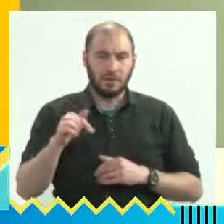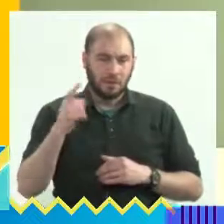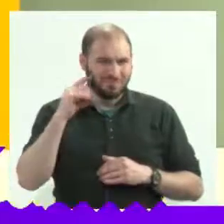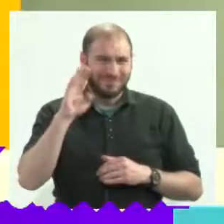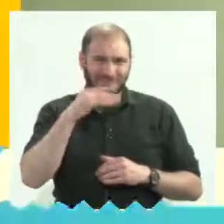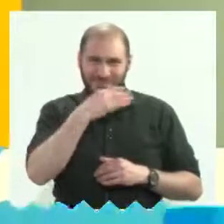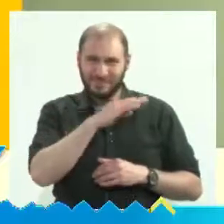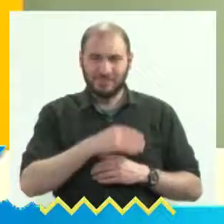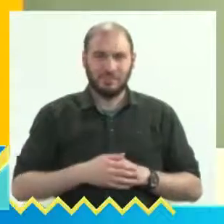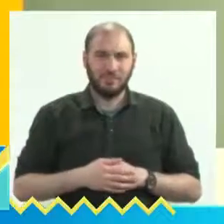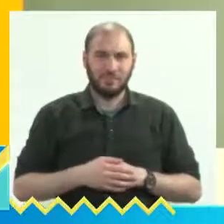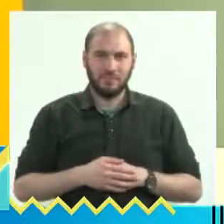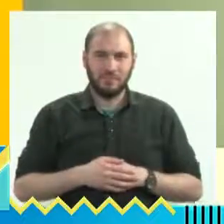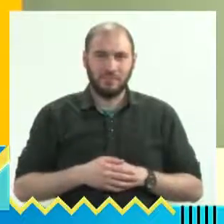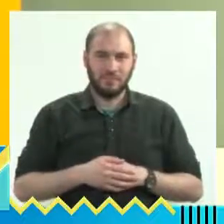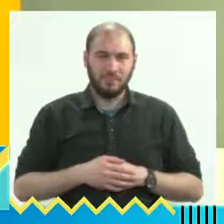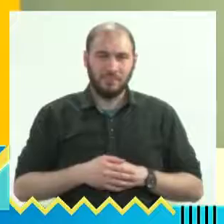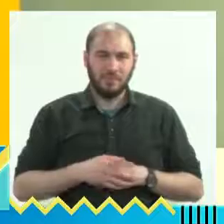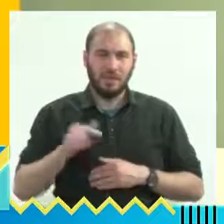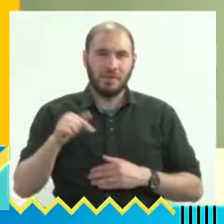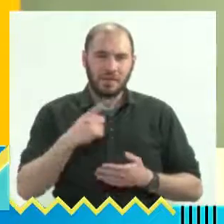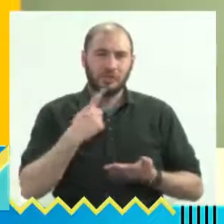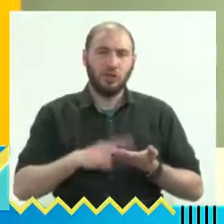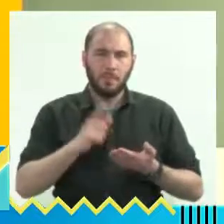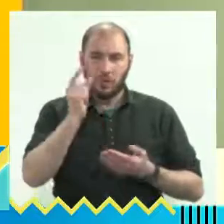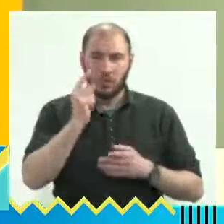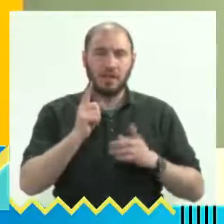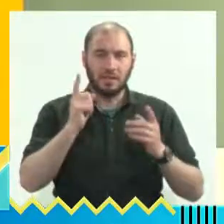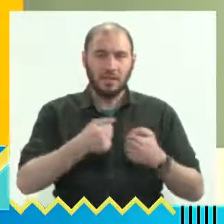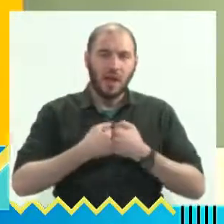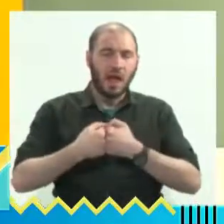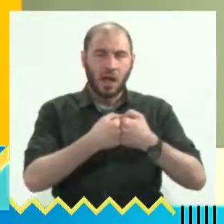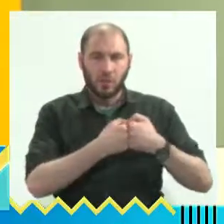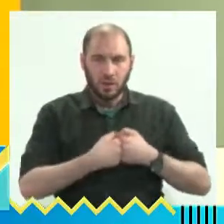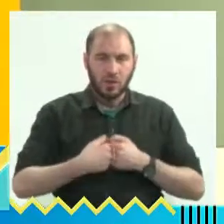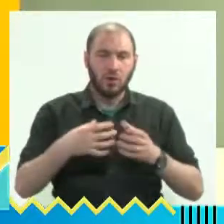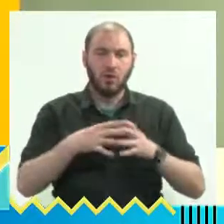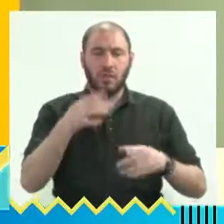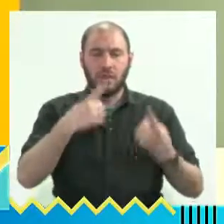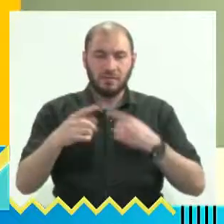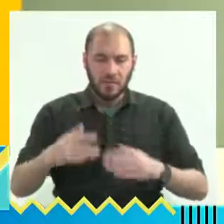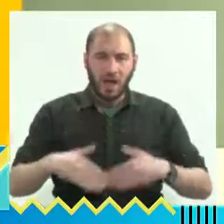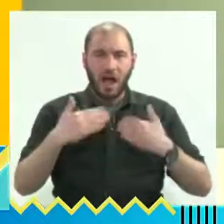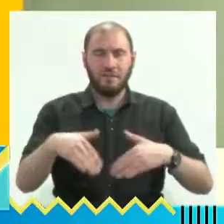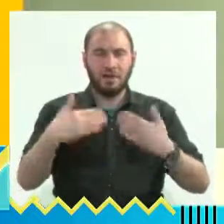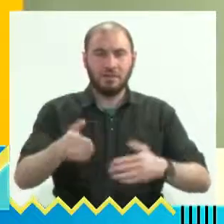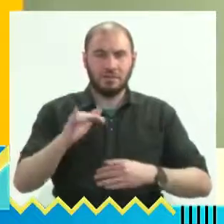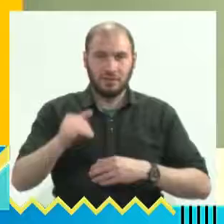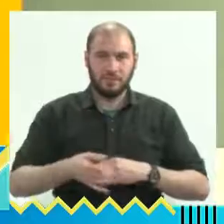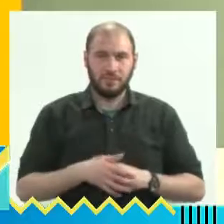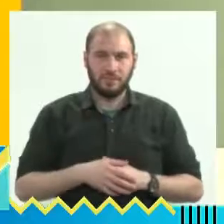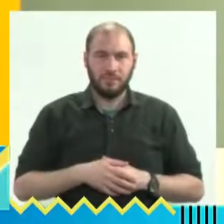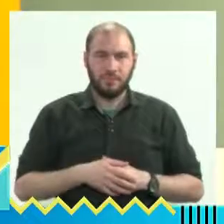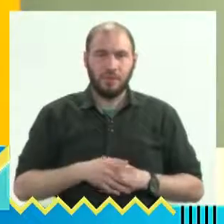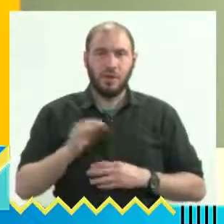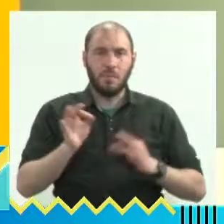Senadores. Había una decisión política y también consensuada dentro de la multipartidaria de avanzar con este proyecto.